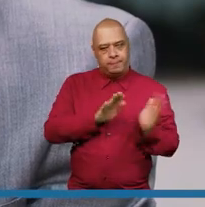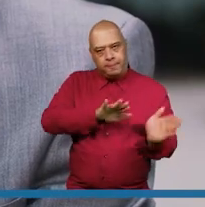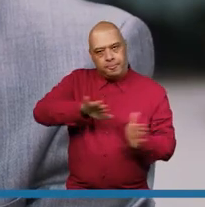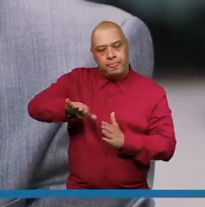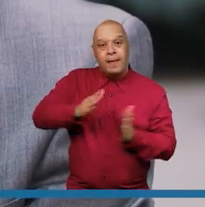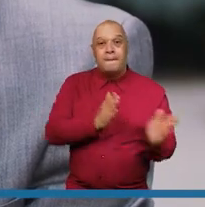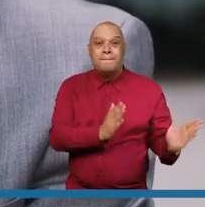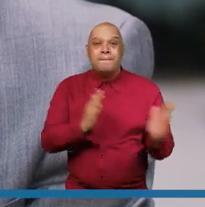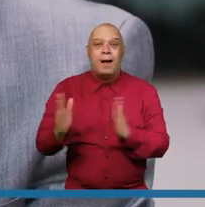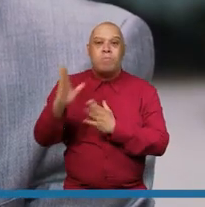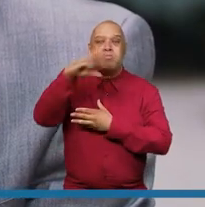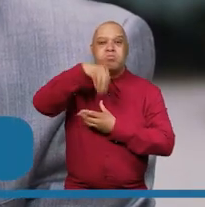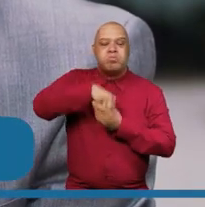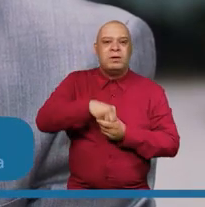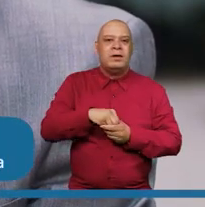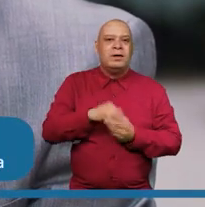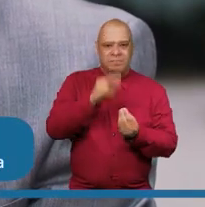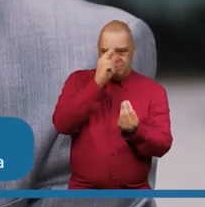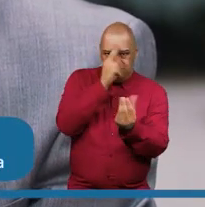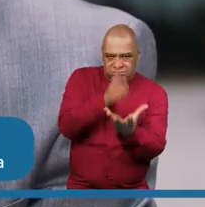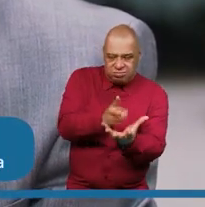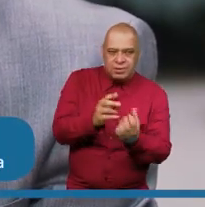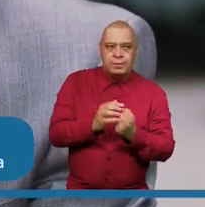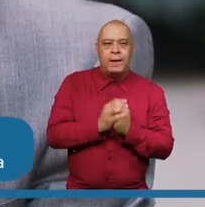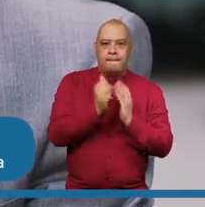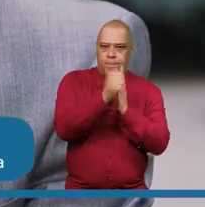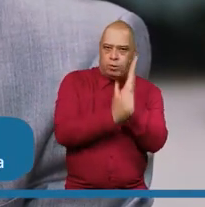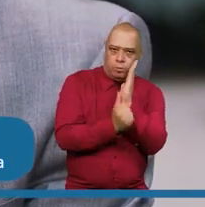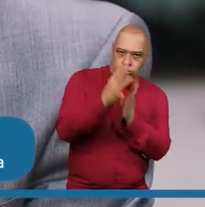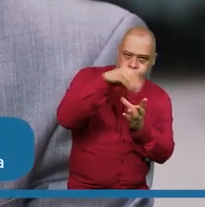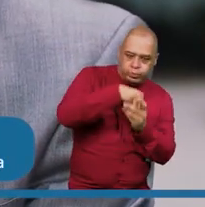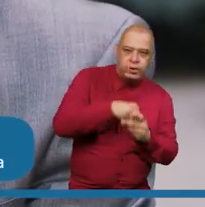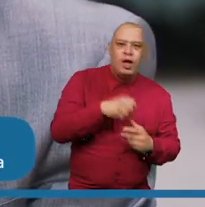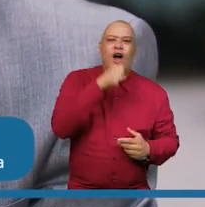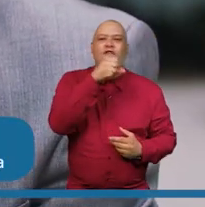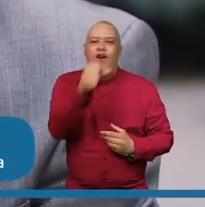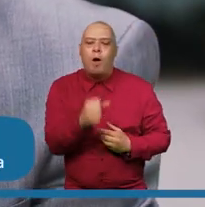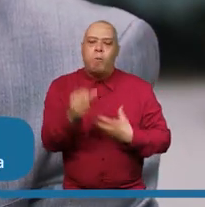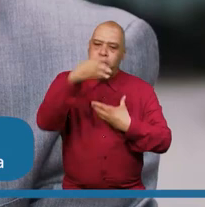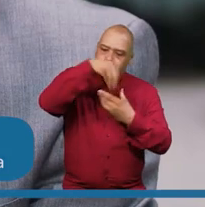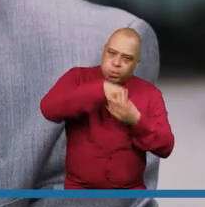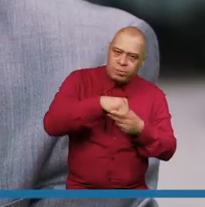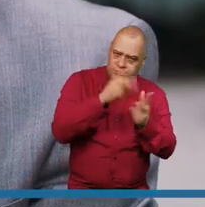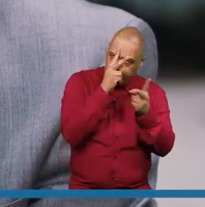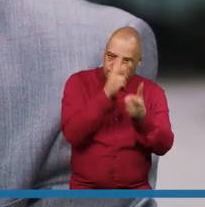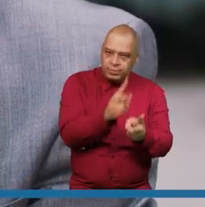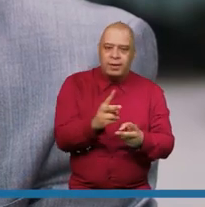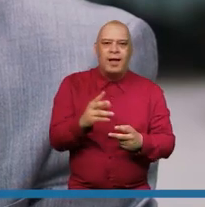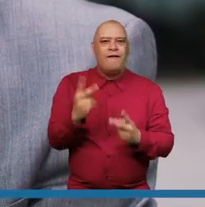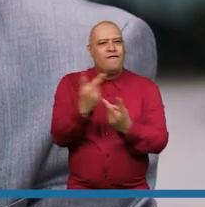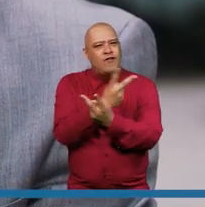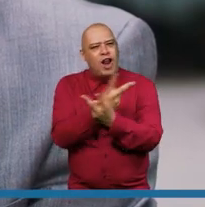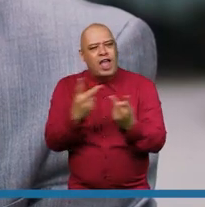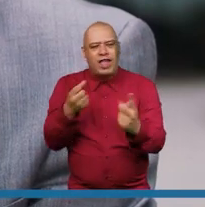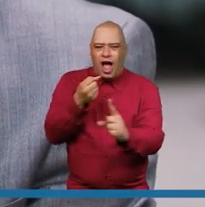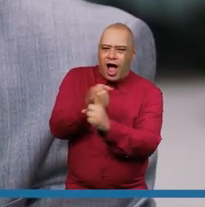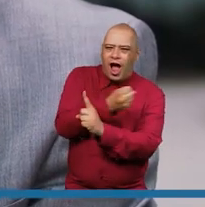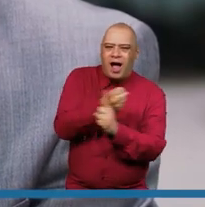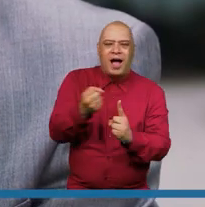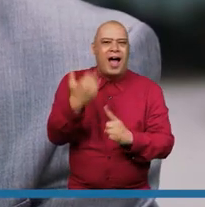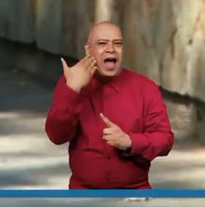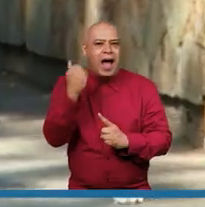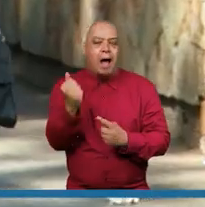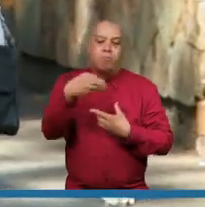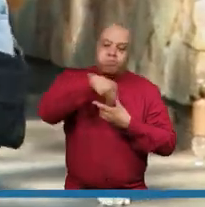las personas mayores, planes que hablen sobre la diversidad sexual, planes que hablen de políticas para erradicar la violencia contra